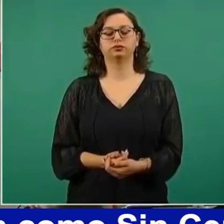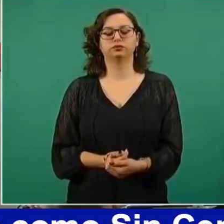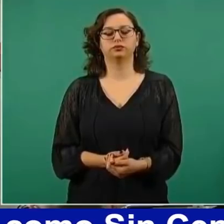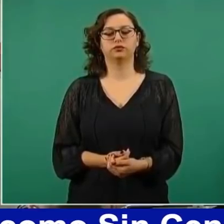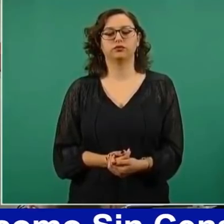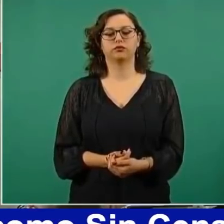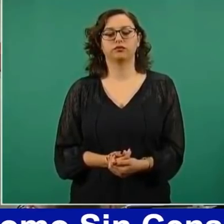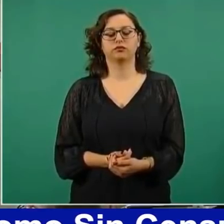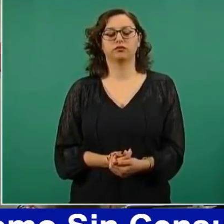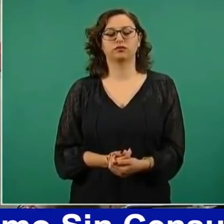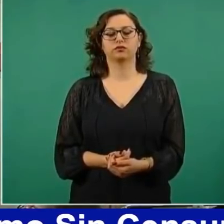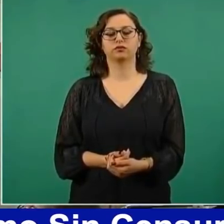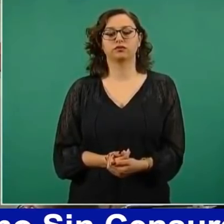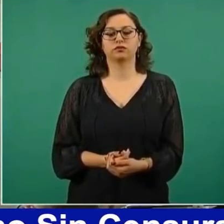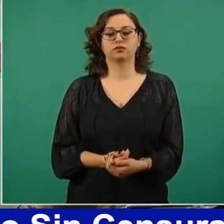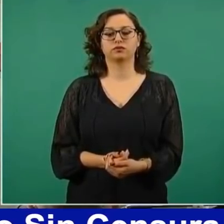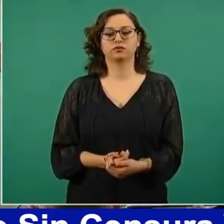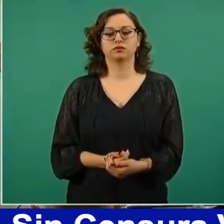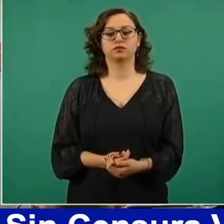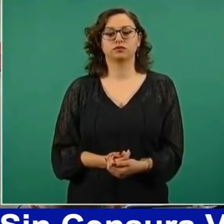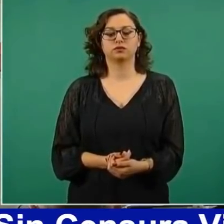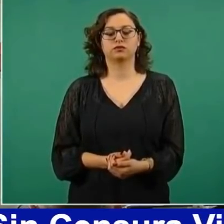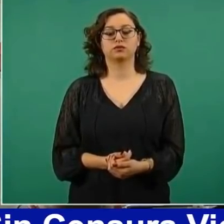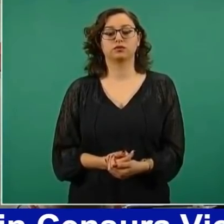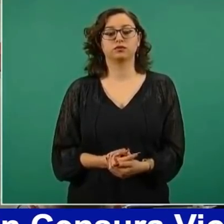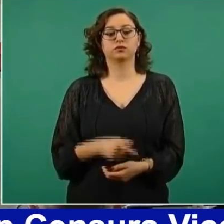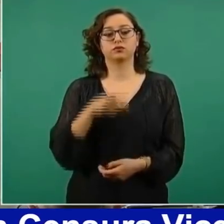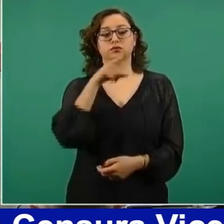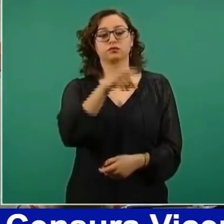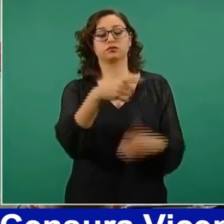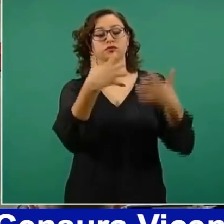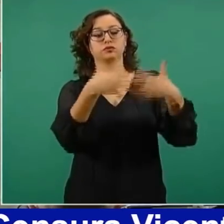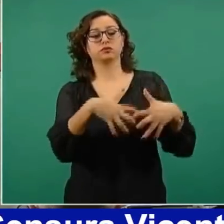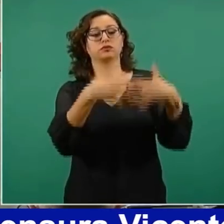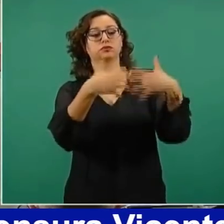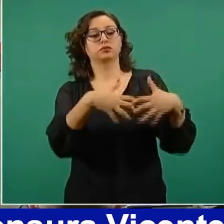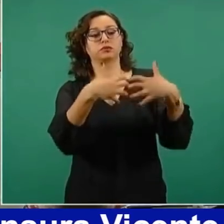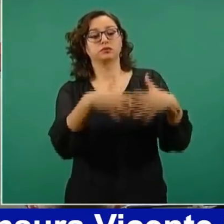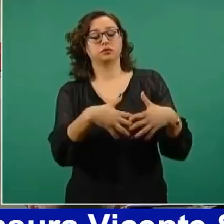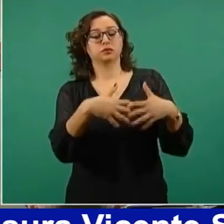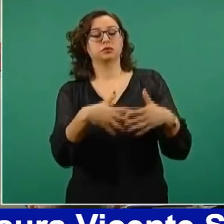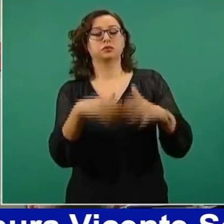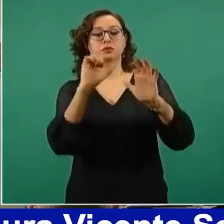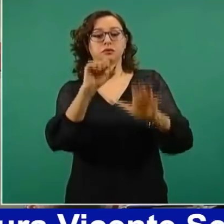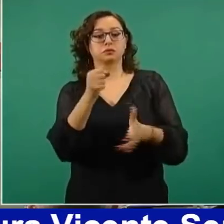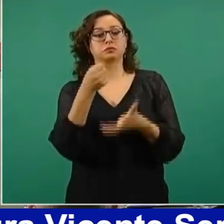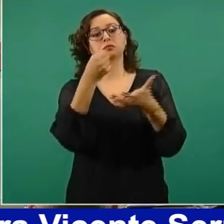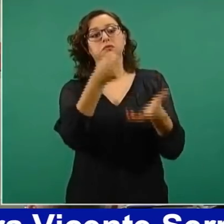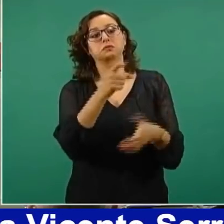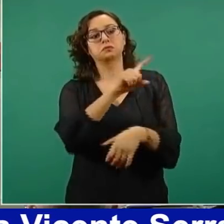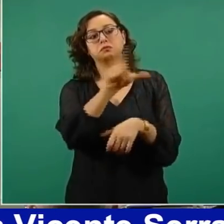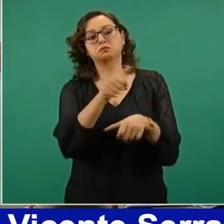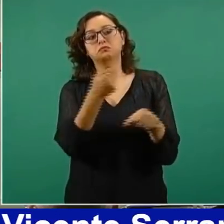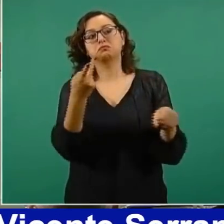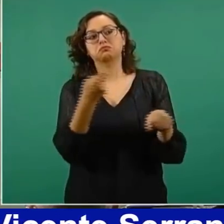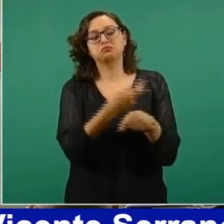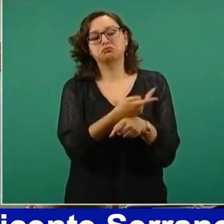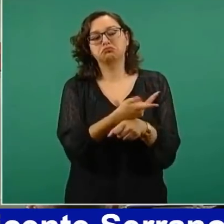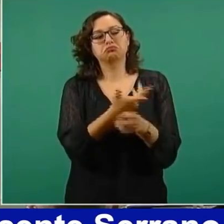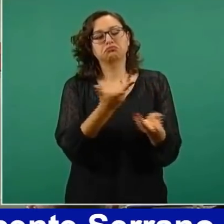de pesos, resultó que la planta no respondía a los requerimientos